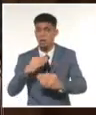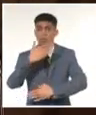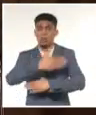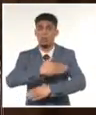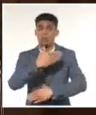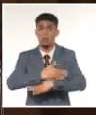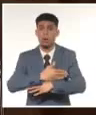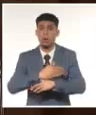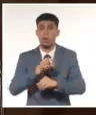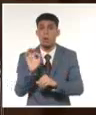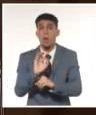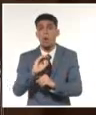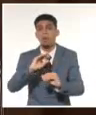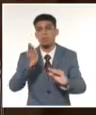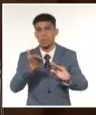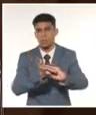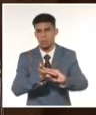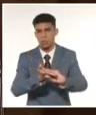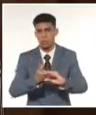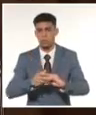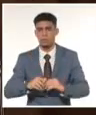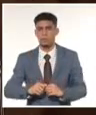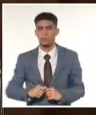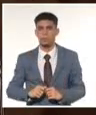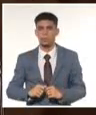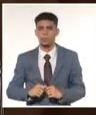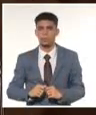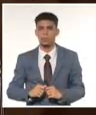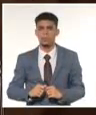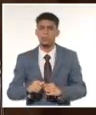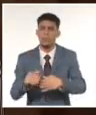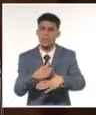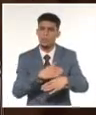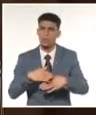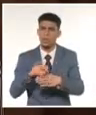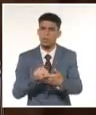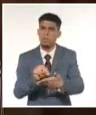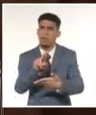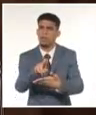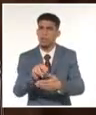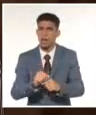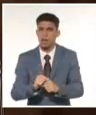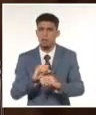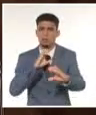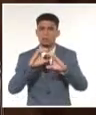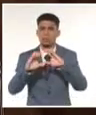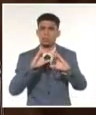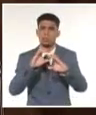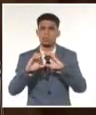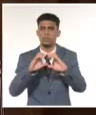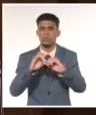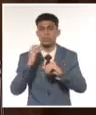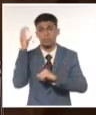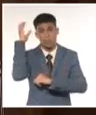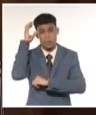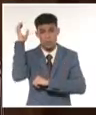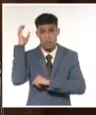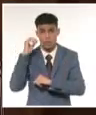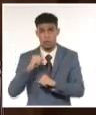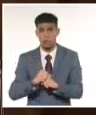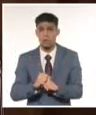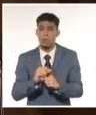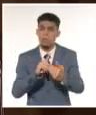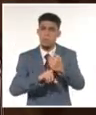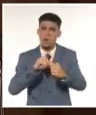ni medidas coercitivas. Lo han expresado en declaraciones, comunicados oficiales de gobiernos, de